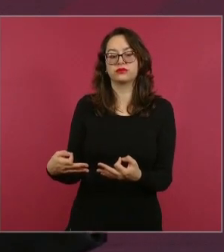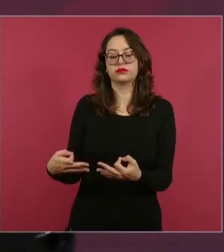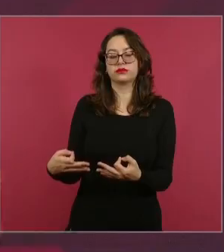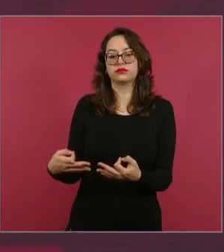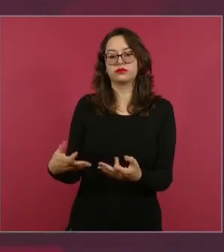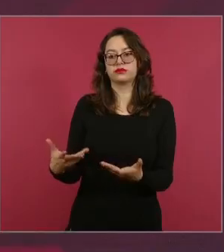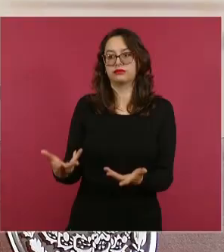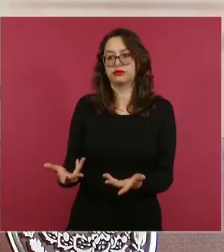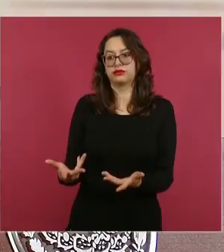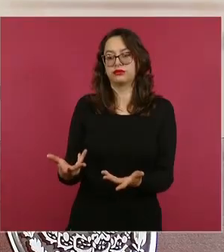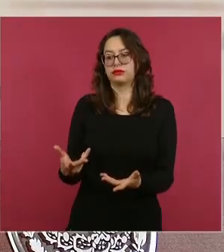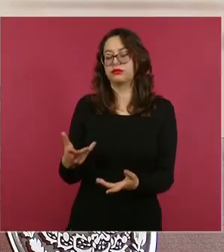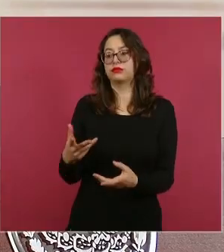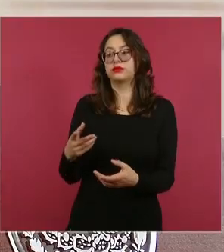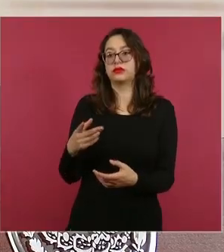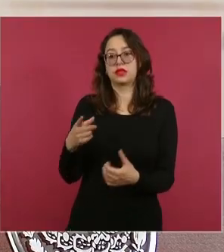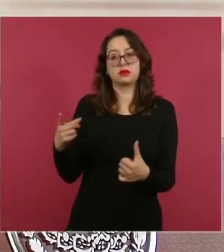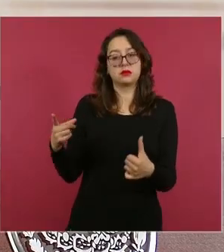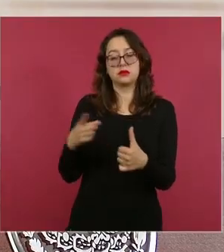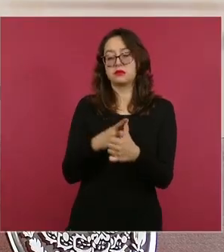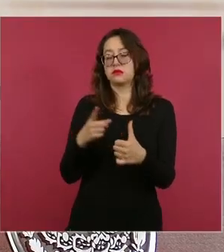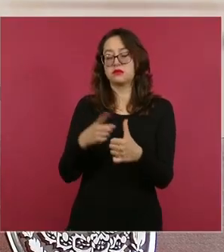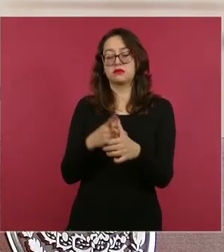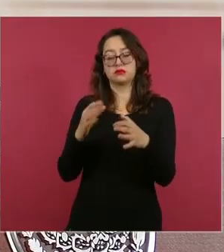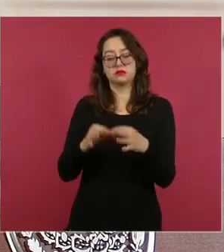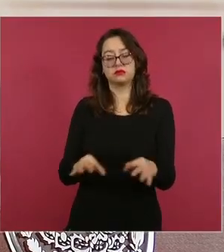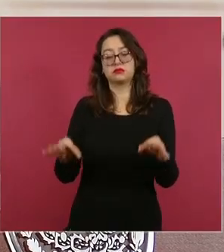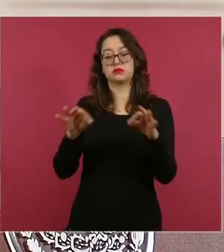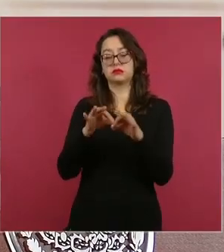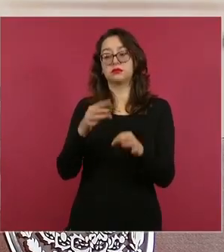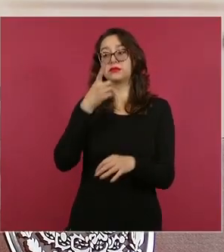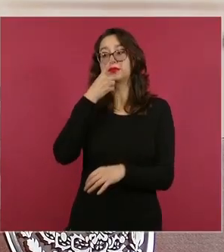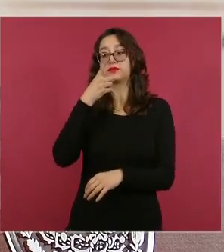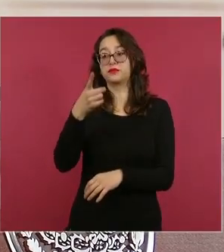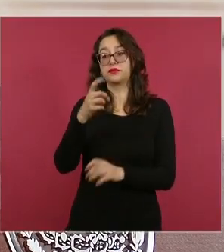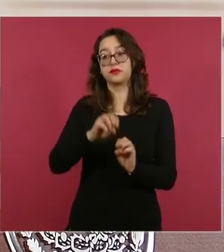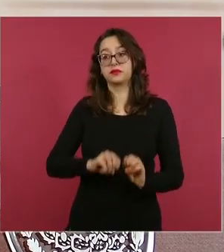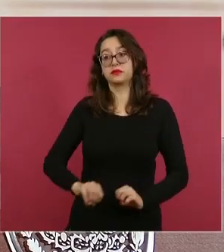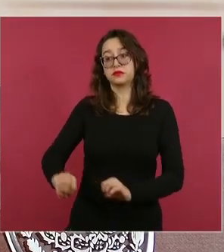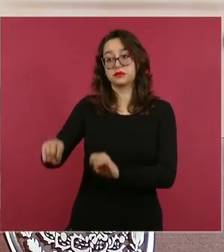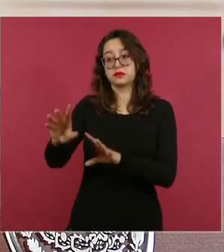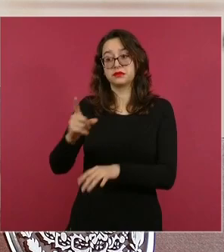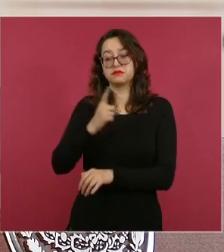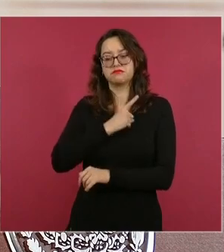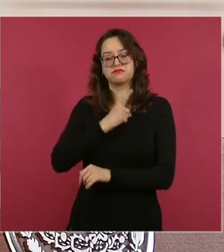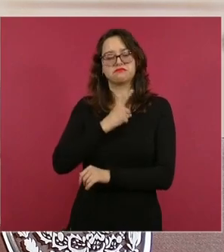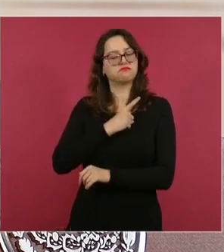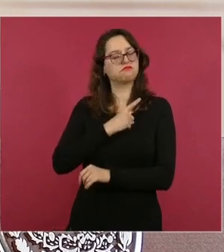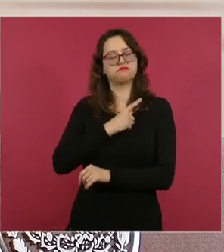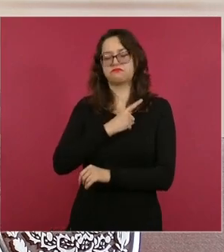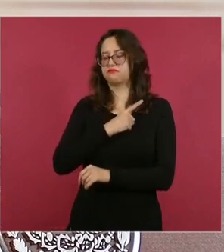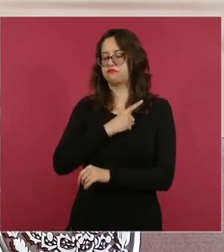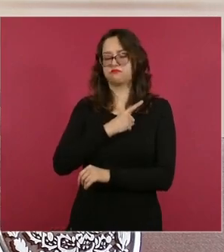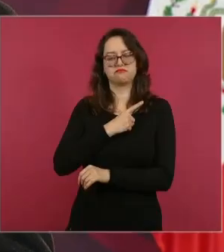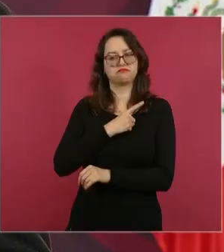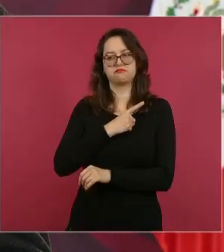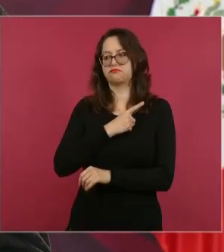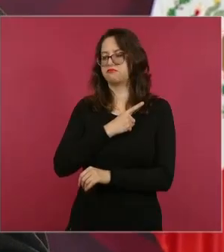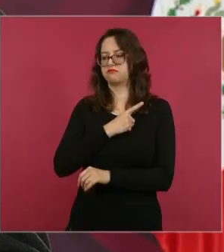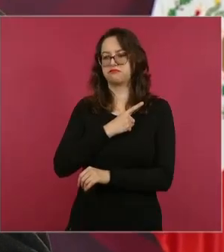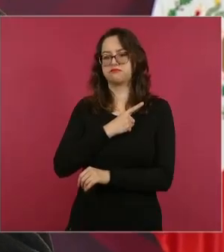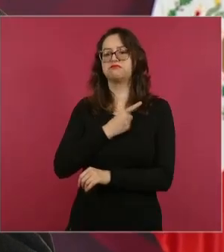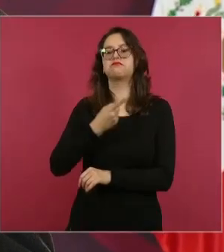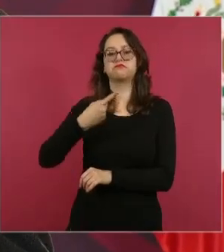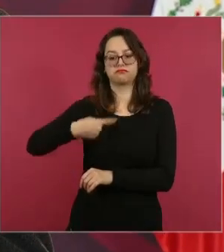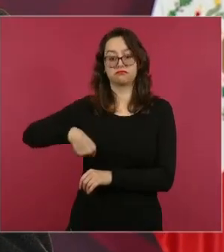que no están solos Los afectados los damnificados cuentan